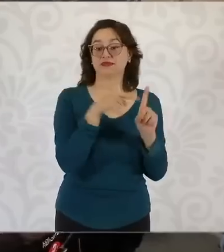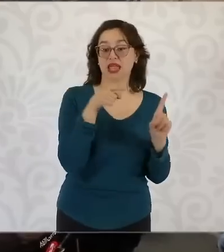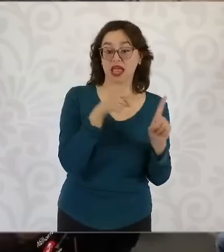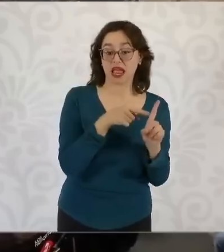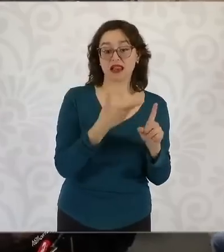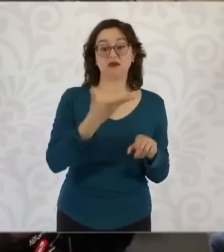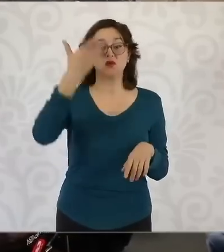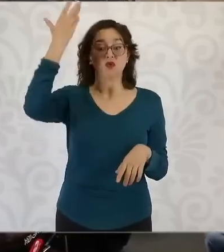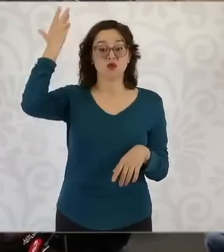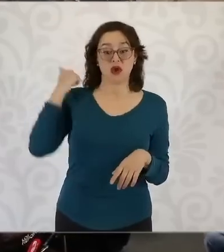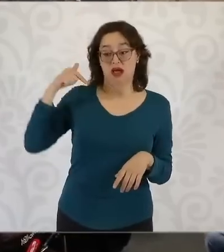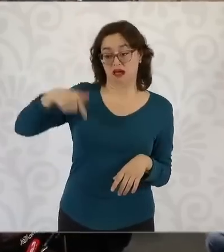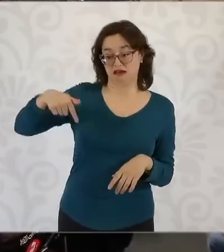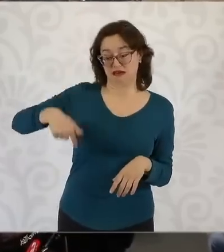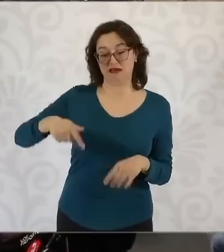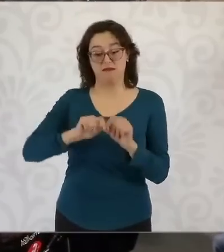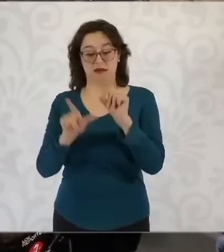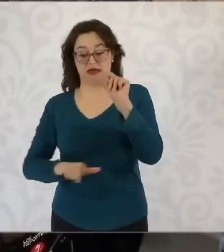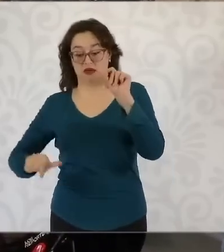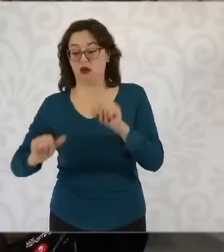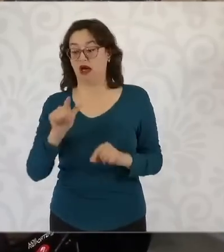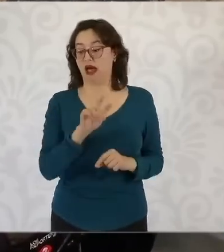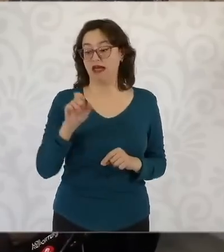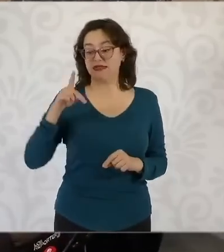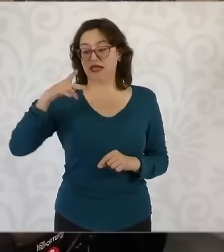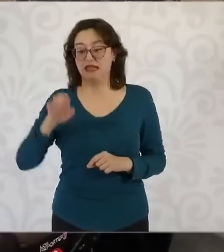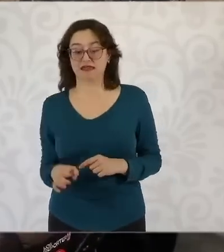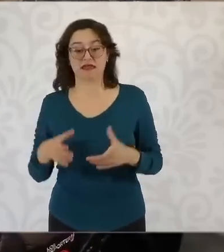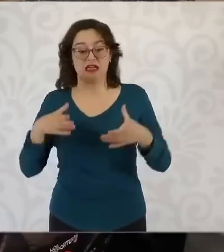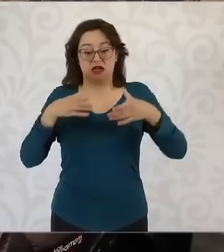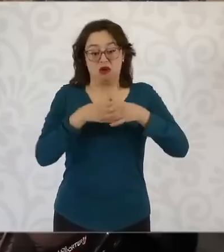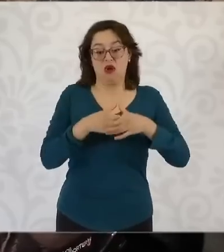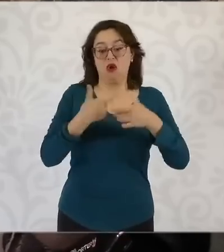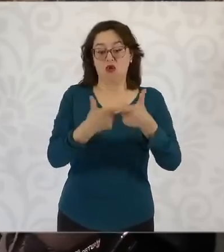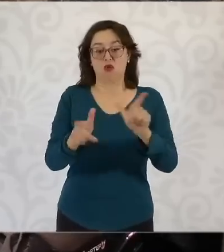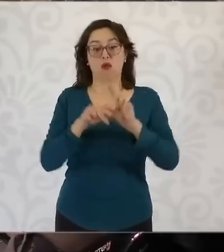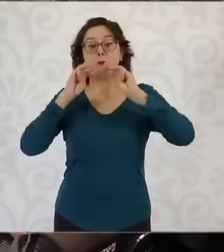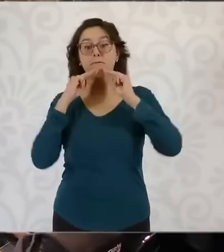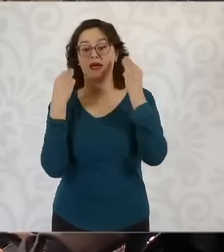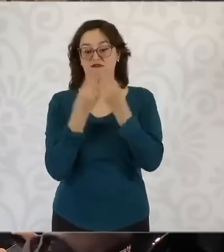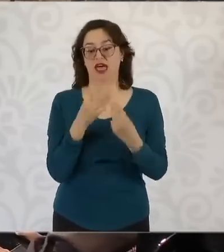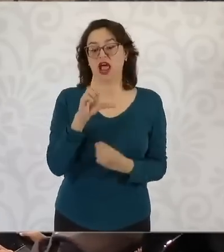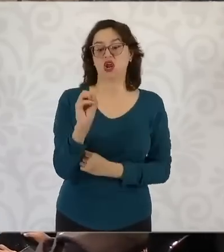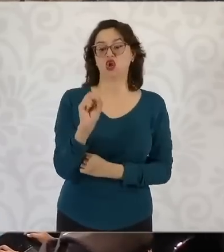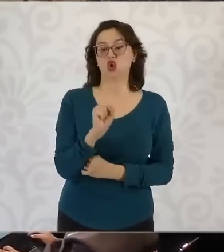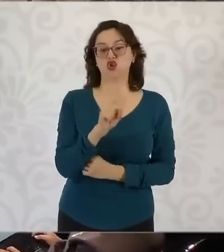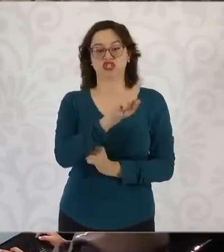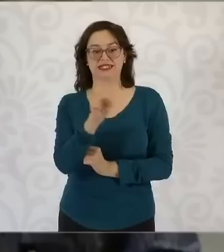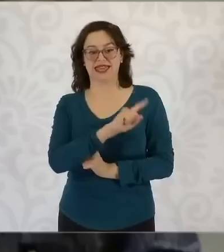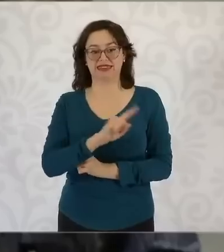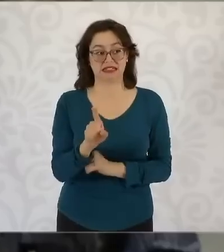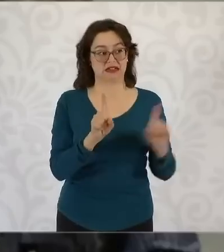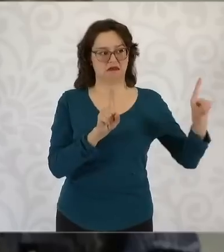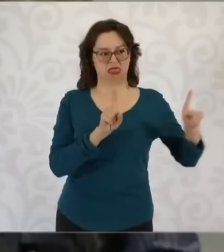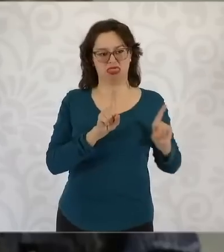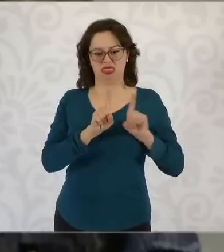matanza de Allende, donde los Zetas pues aniquilaron casi un pueblo entero en tiempos de Felipe Calderón. Y además es un